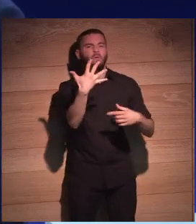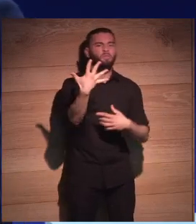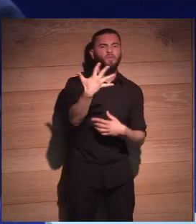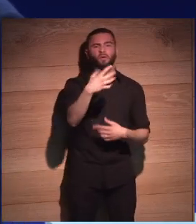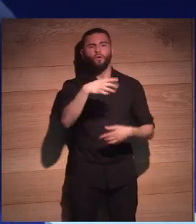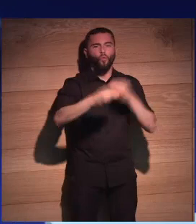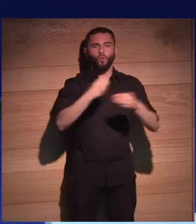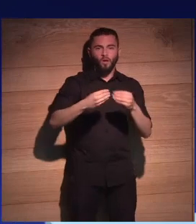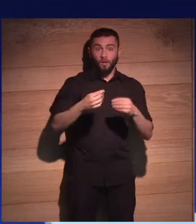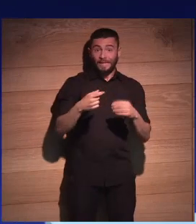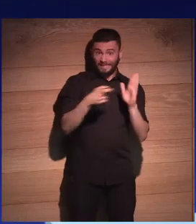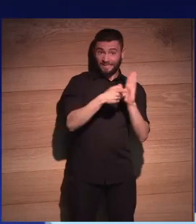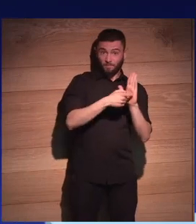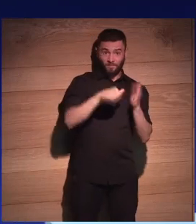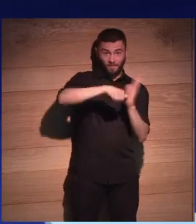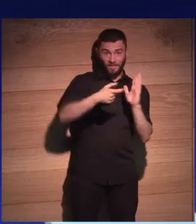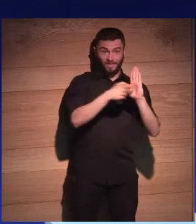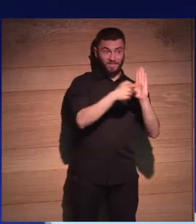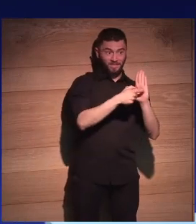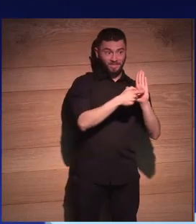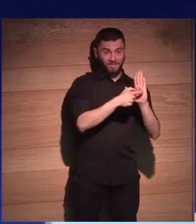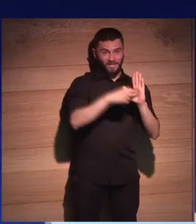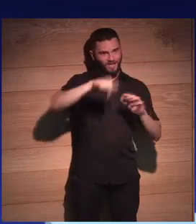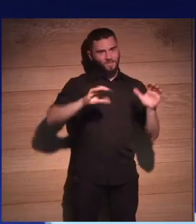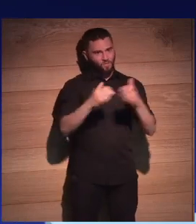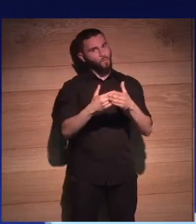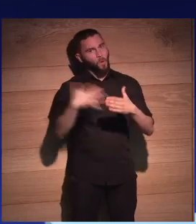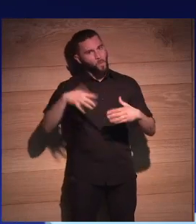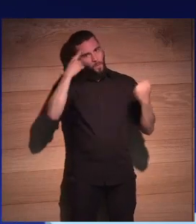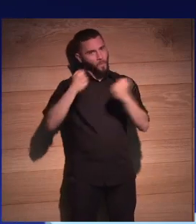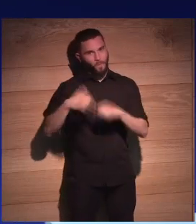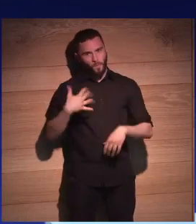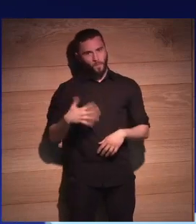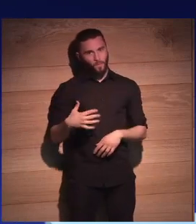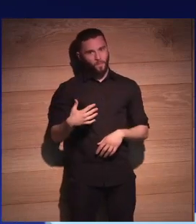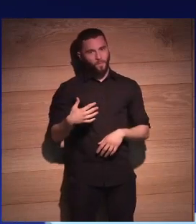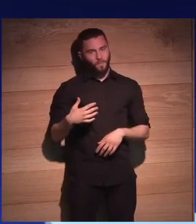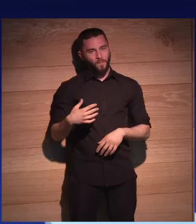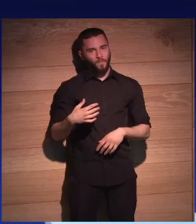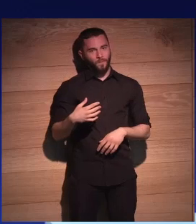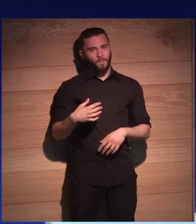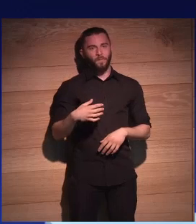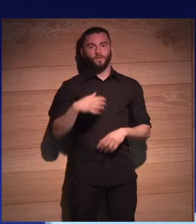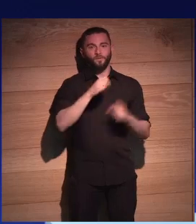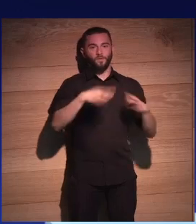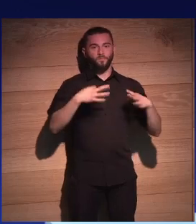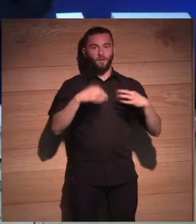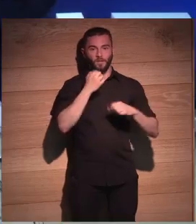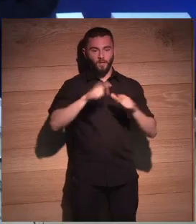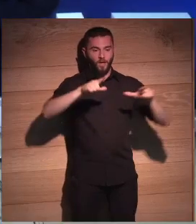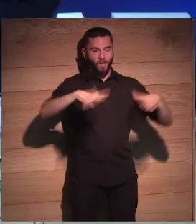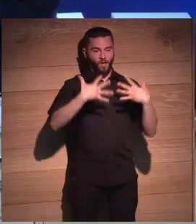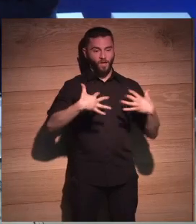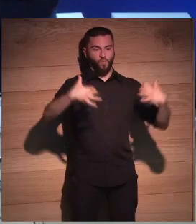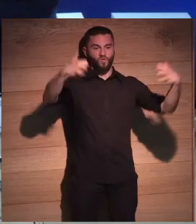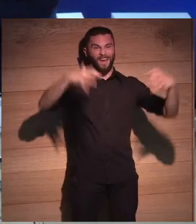en sí mismo? Bien. Este grupo está muy sesgado. Este grupo está especialmente sesgado. Normalmente cuando hago esta pregunta en auditorios mucho más grandes se